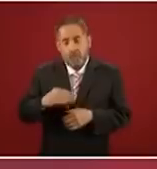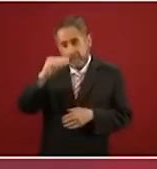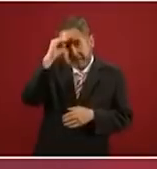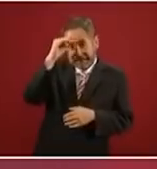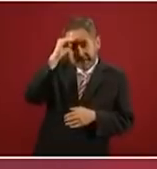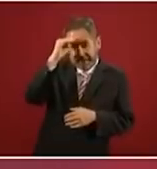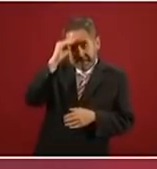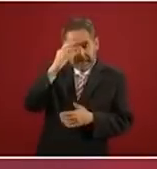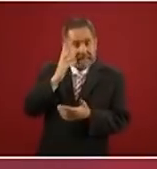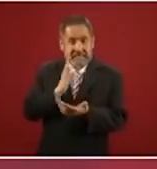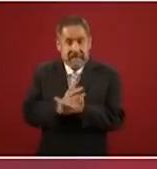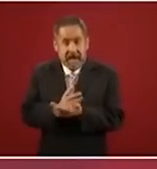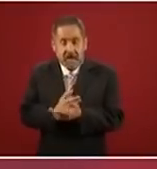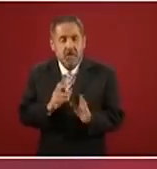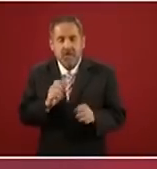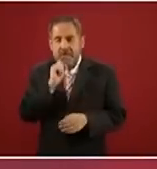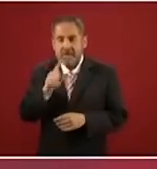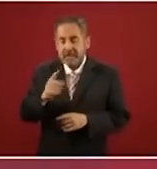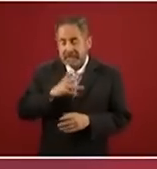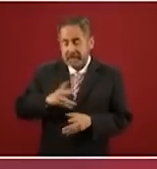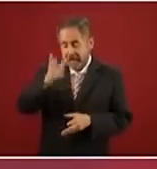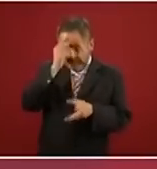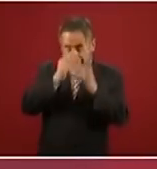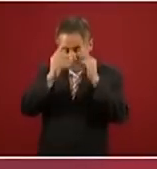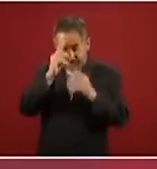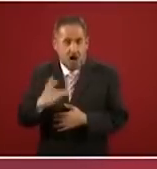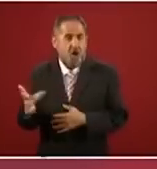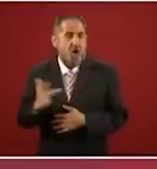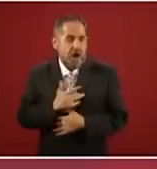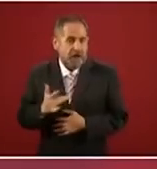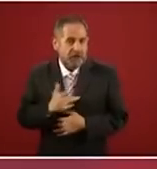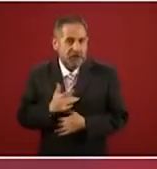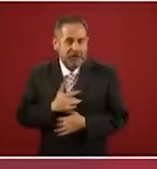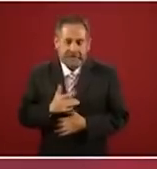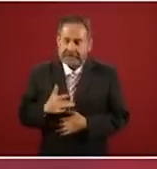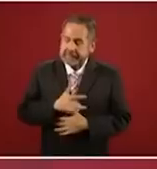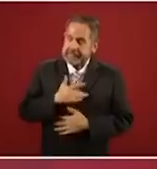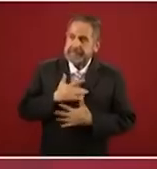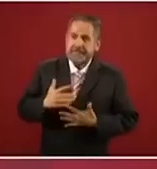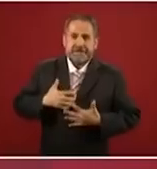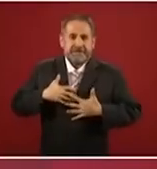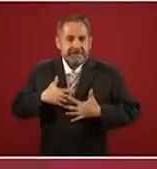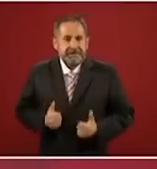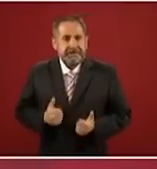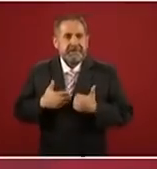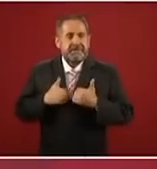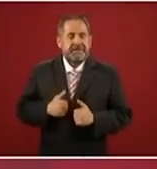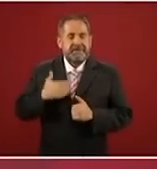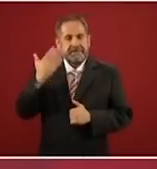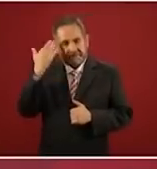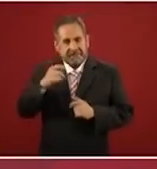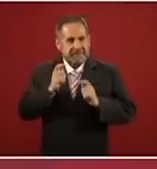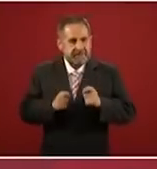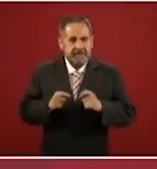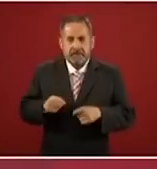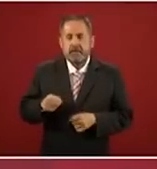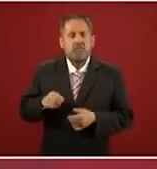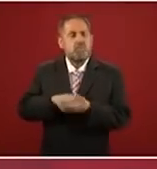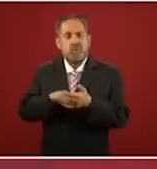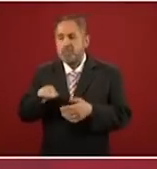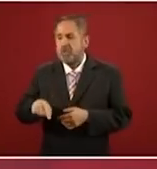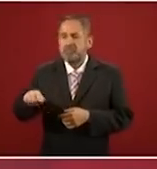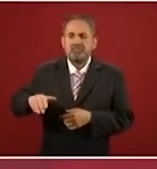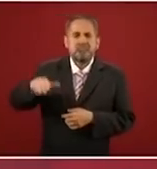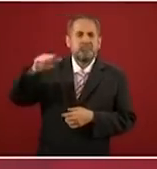corazón se trata de formar gente que sea profesionista que